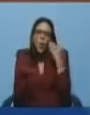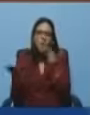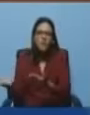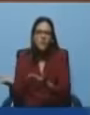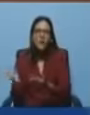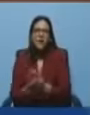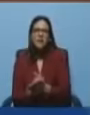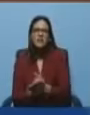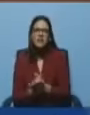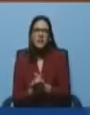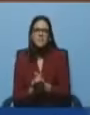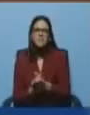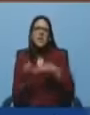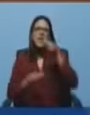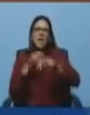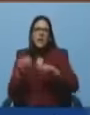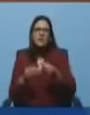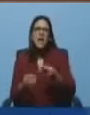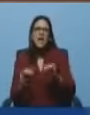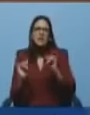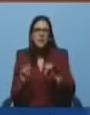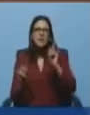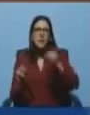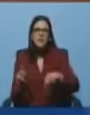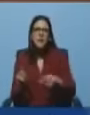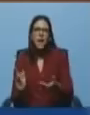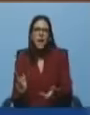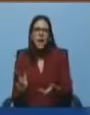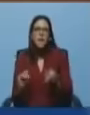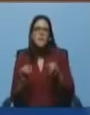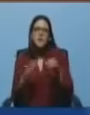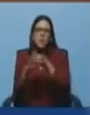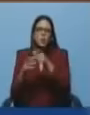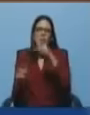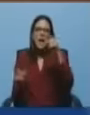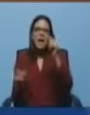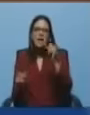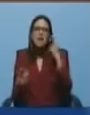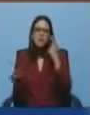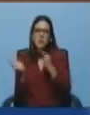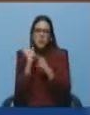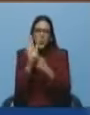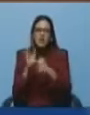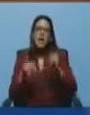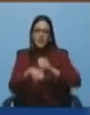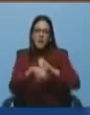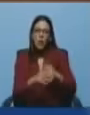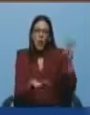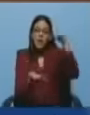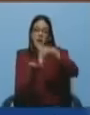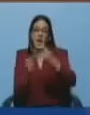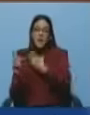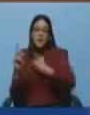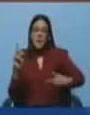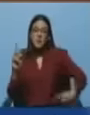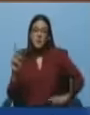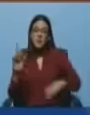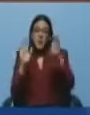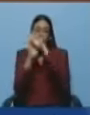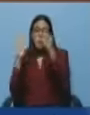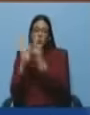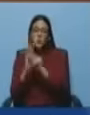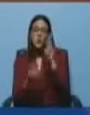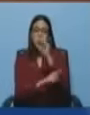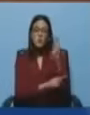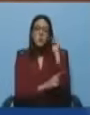esta cumbre que se está realizando en la ciudad de Kazán. Tenemos esta imagen a esta hora, la llegada del presidente constitucional